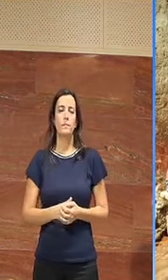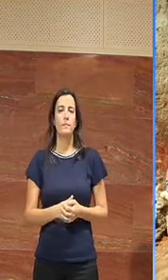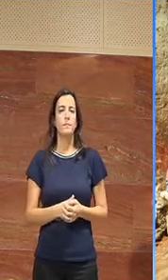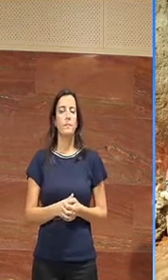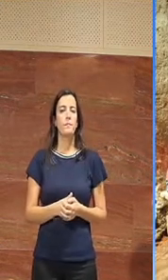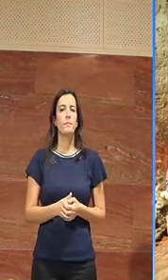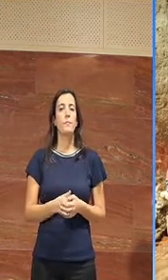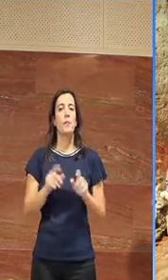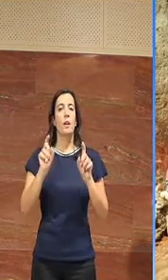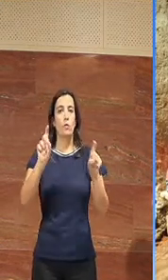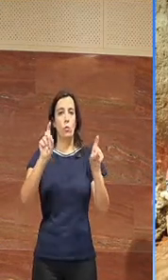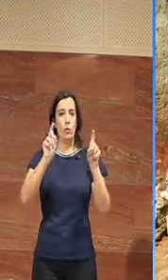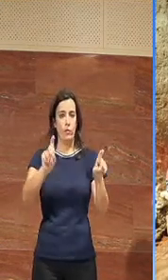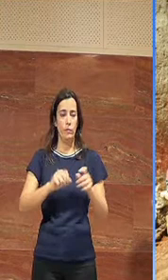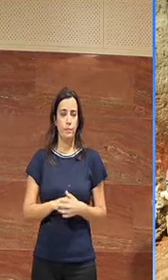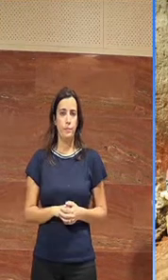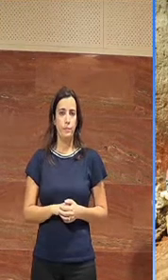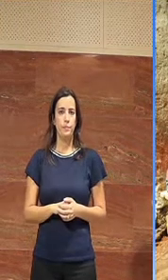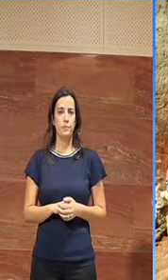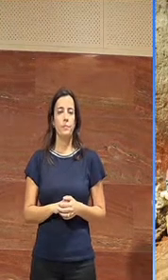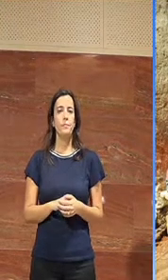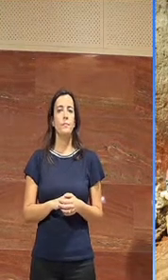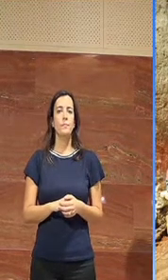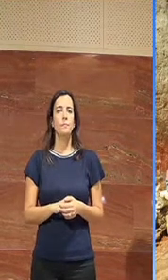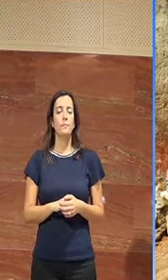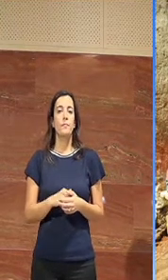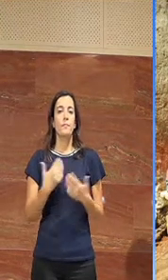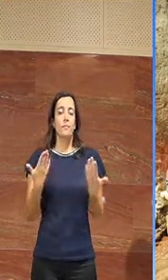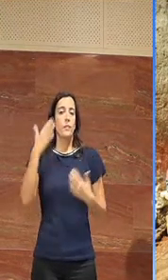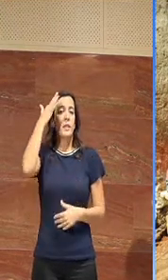La educación. Aquí es donde debería empezar todo, pero